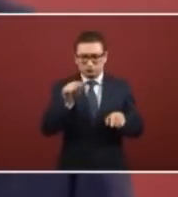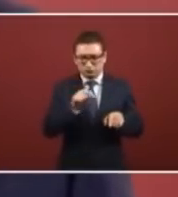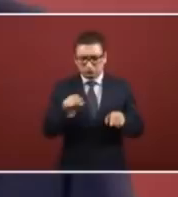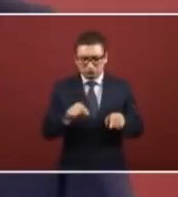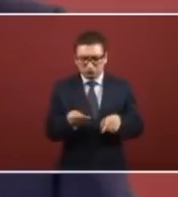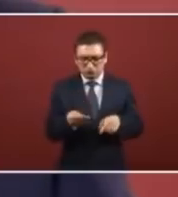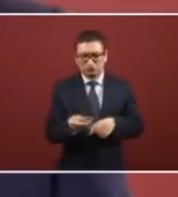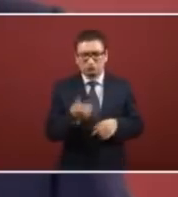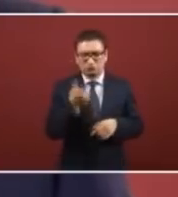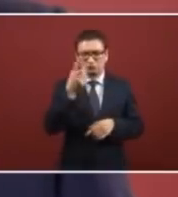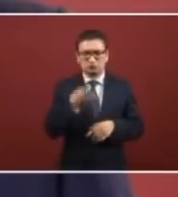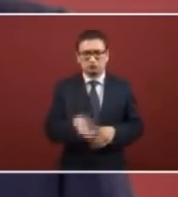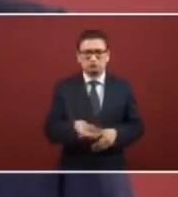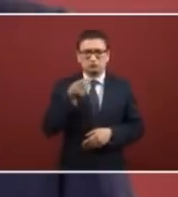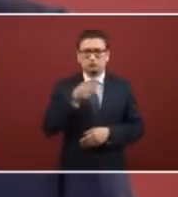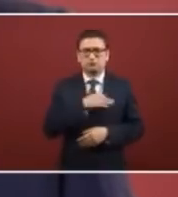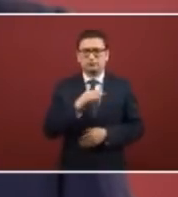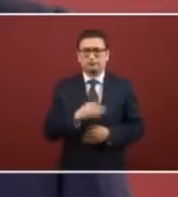Tenemos